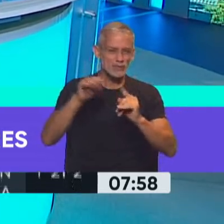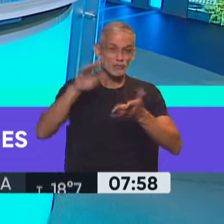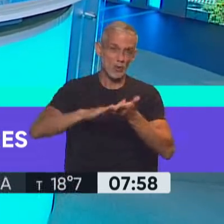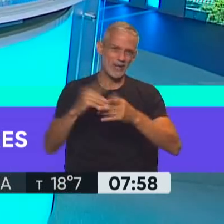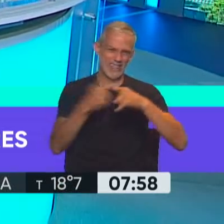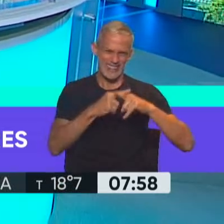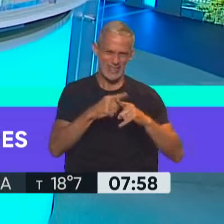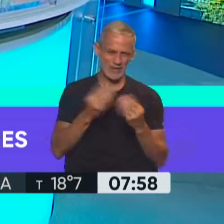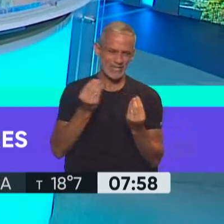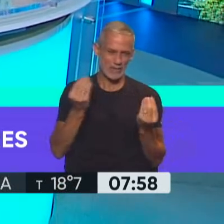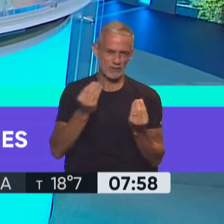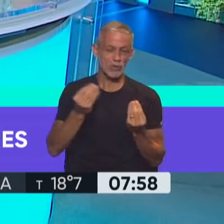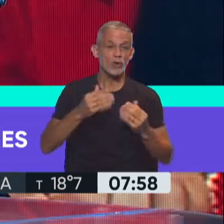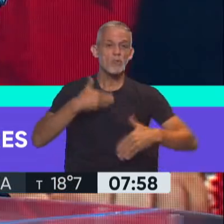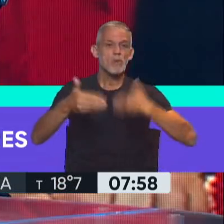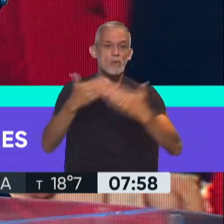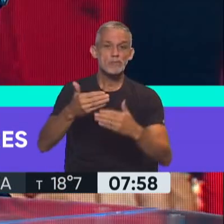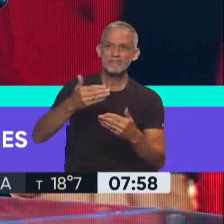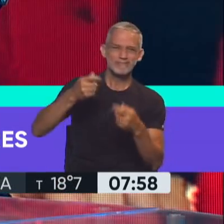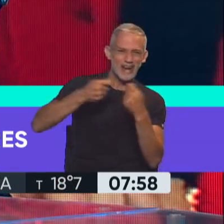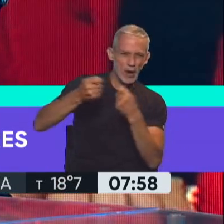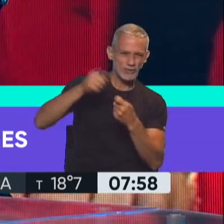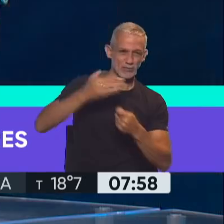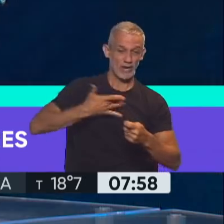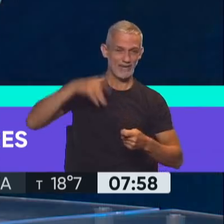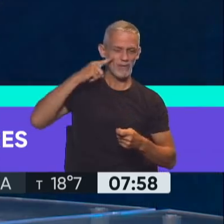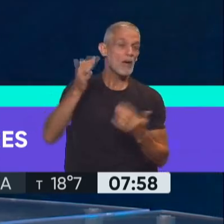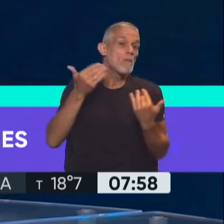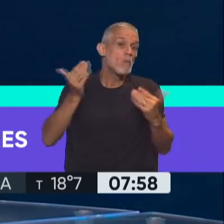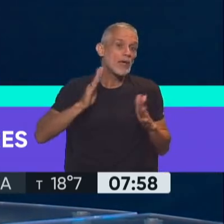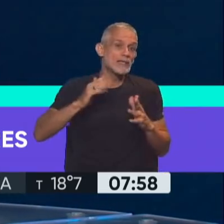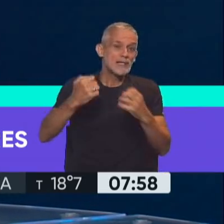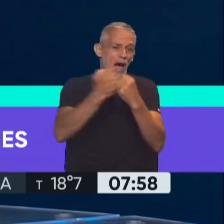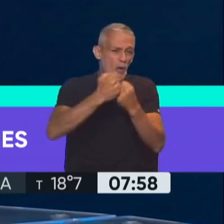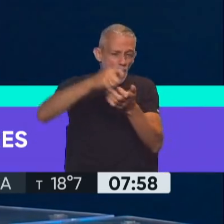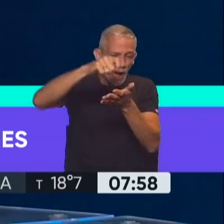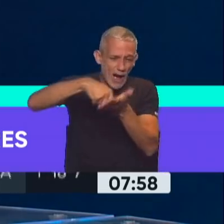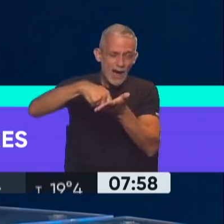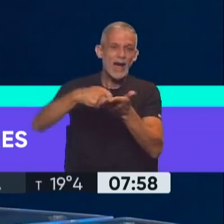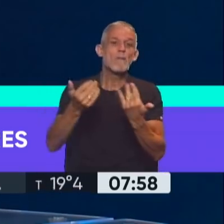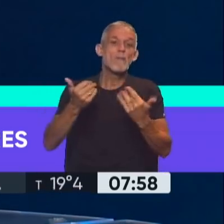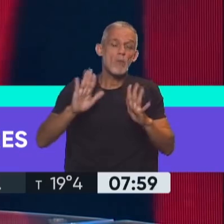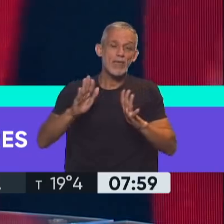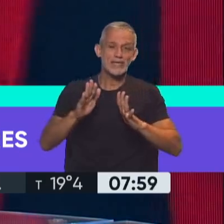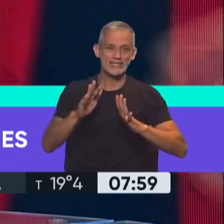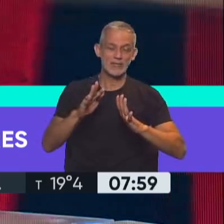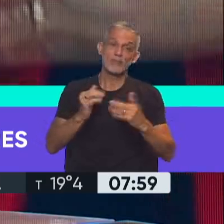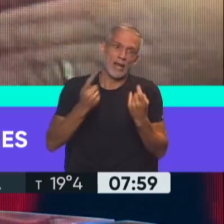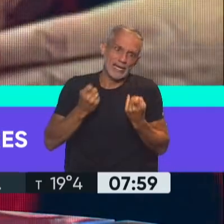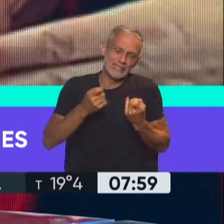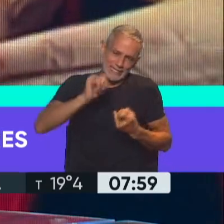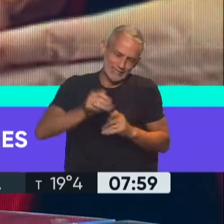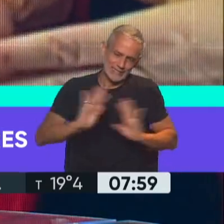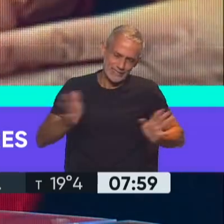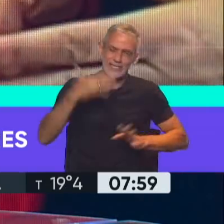esto no de lo que está pasando con el avance de la negociación es factible un acuerdo que usted bueno mencionaba recién como absolutamente necesario pero